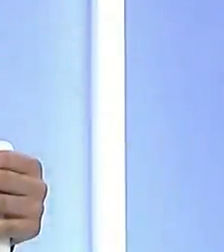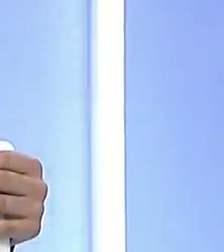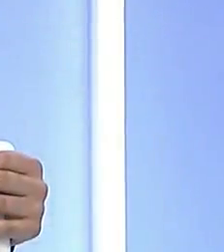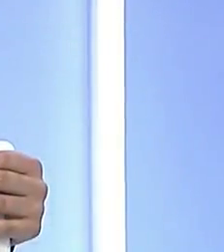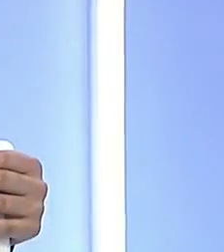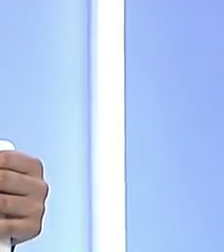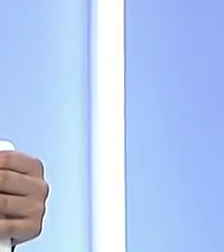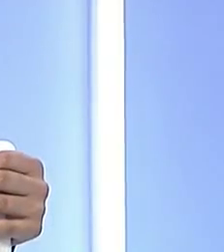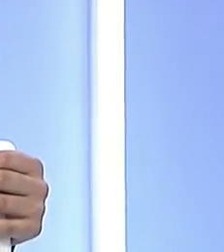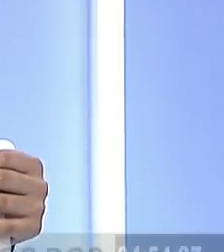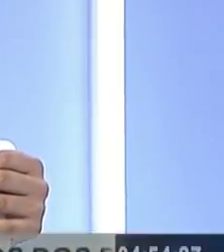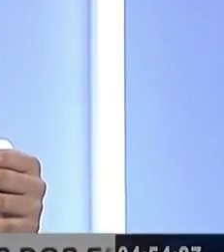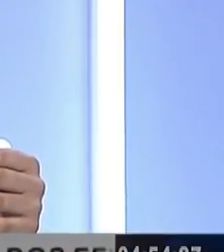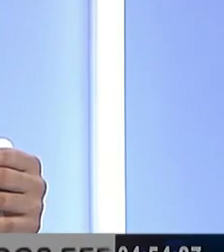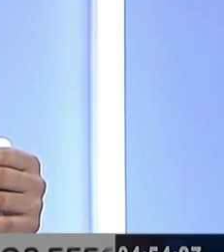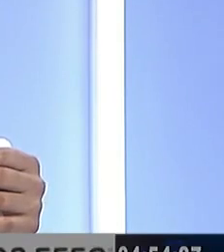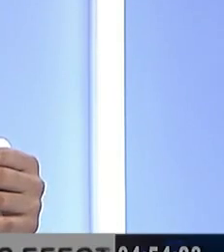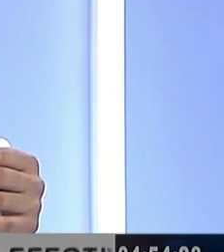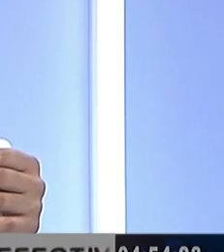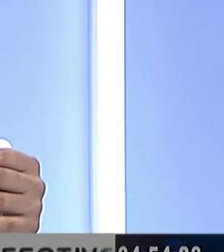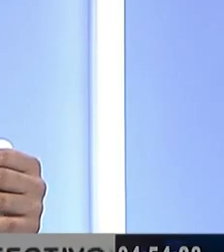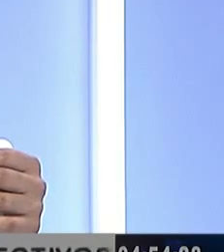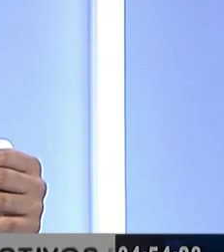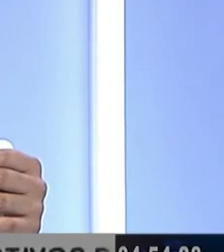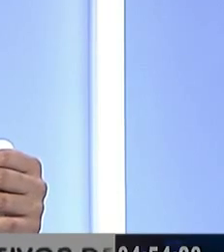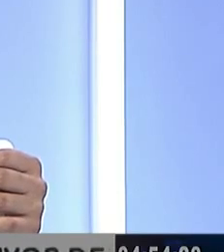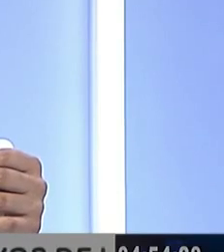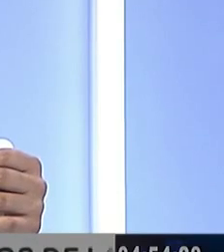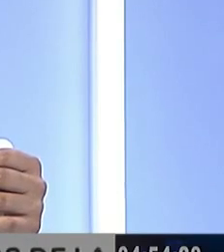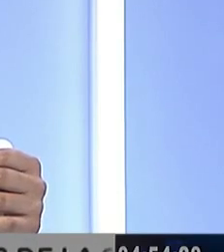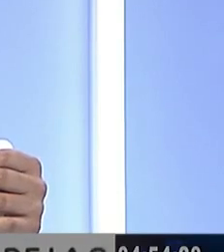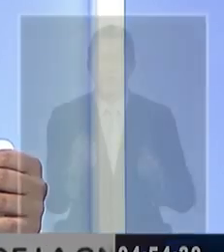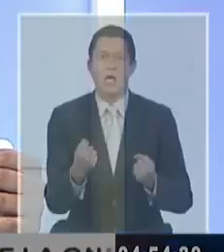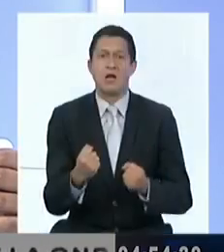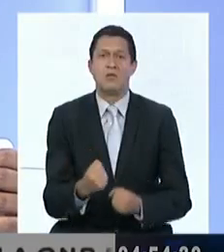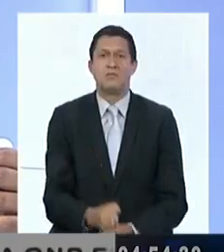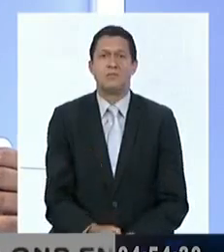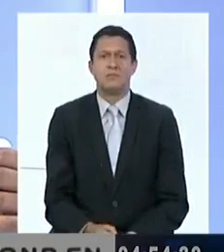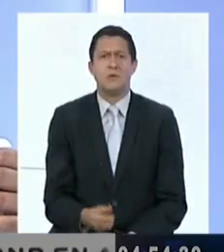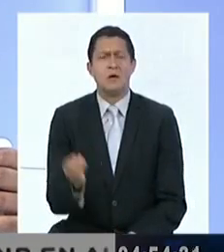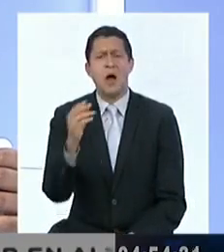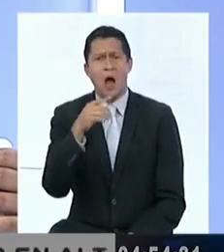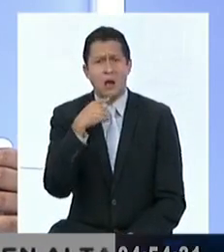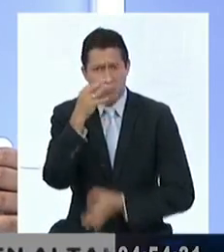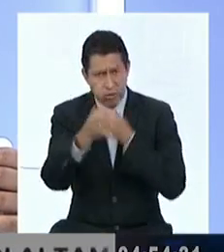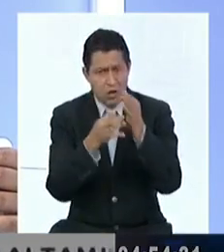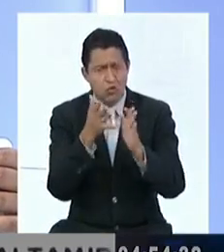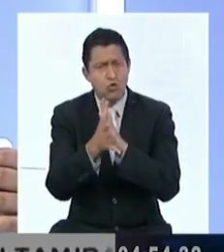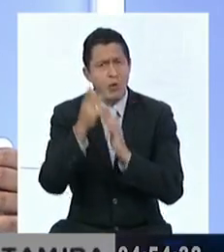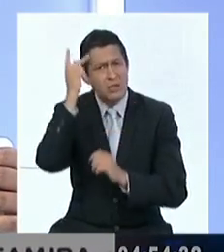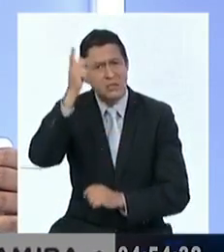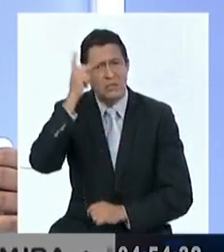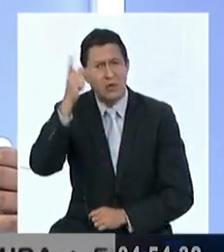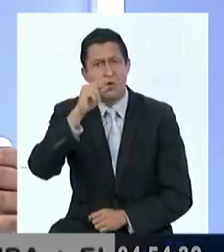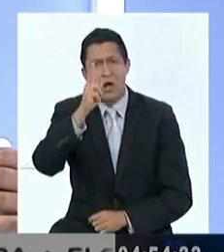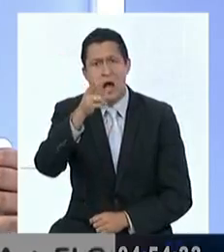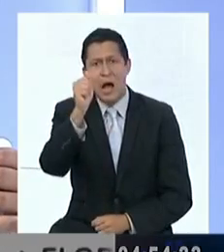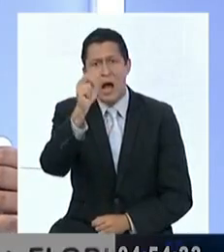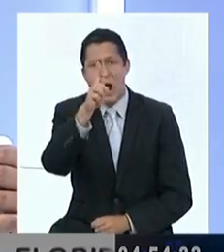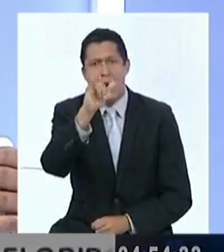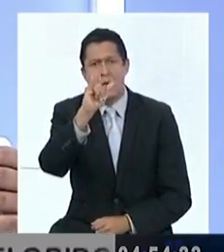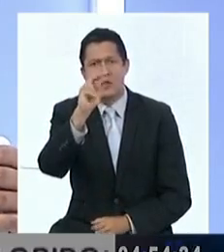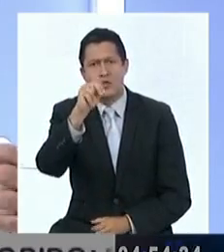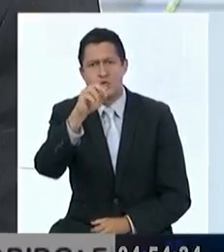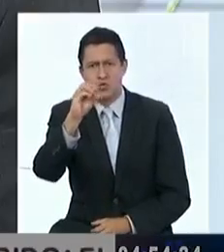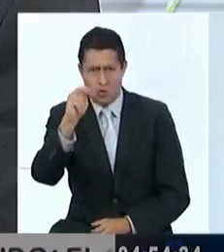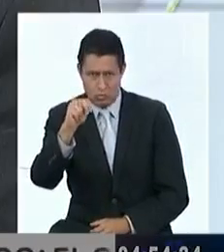4 54 minutos de la tarde continuamos con más de noticias globovisión salud y seguimos conversando con el psicólogo harrinson santiago